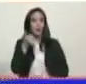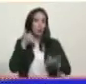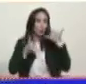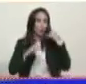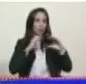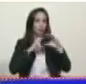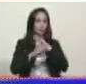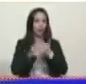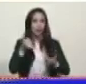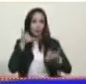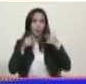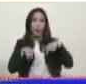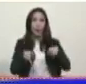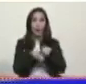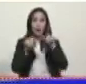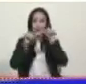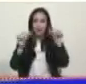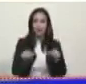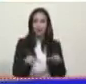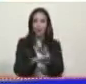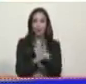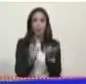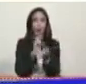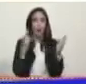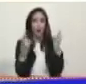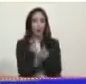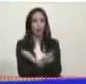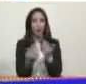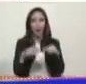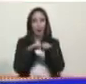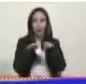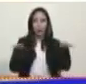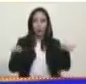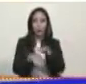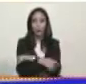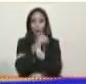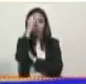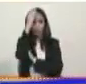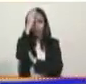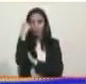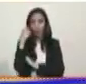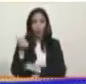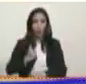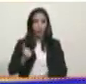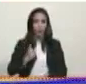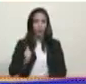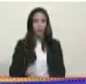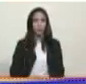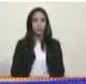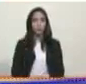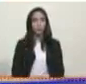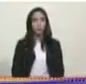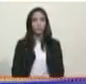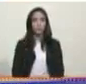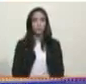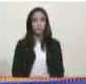telecomunicaciones y a los nuevos sistemas informativos de redes hace horizontal cualquier conocimiento. Es